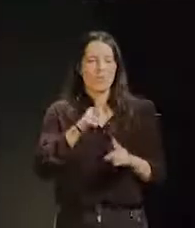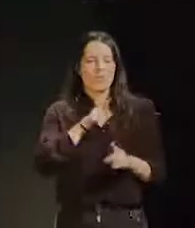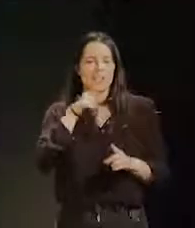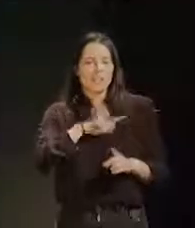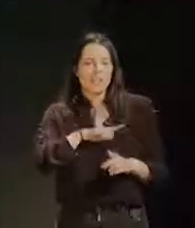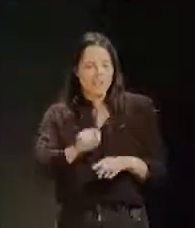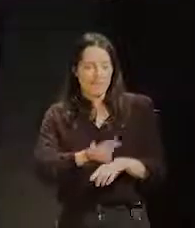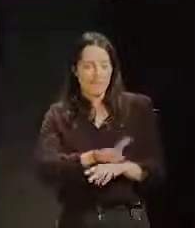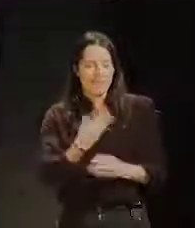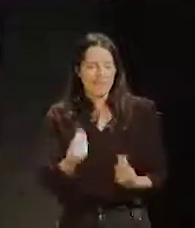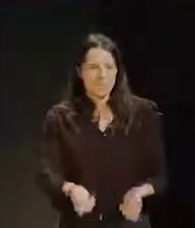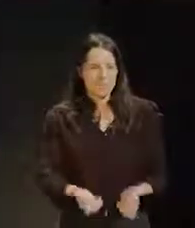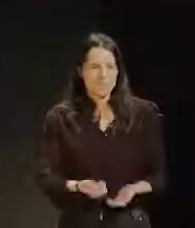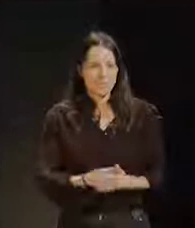exótica.